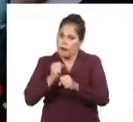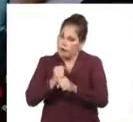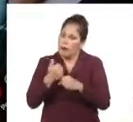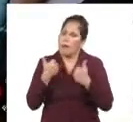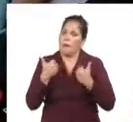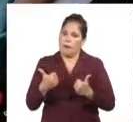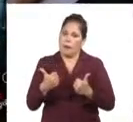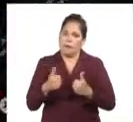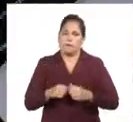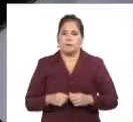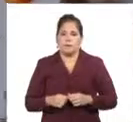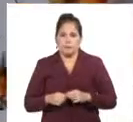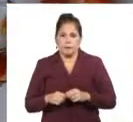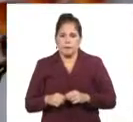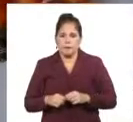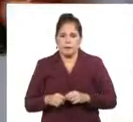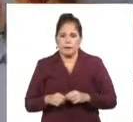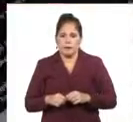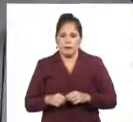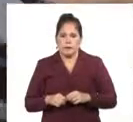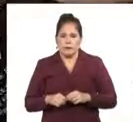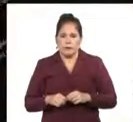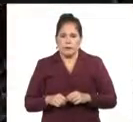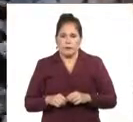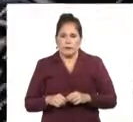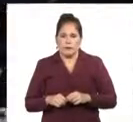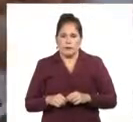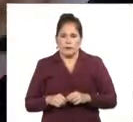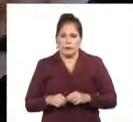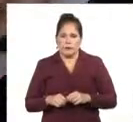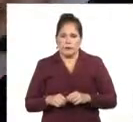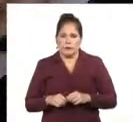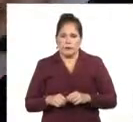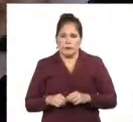Ana Lilian González y Analina Concepción, Sistema Informativo de la Televisión Cubana.